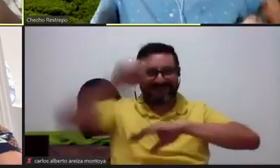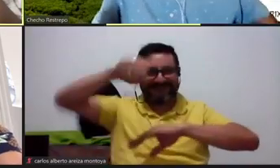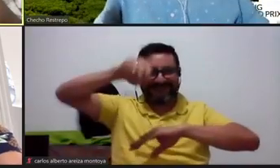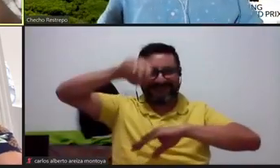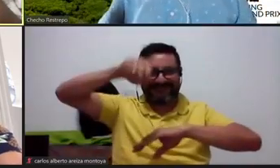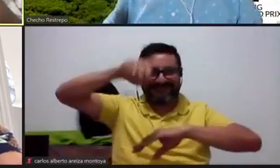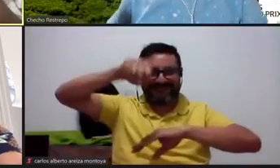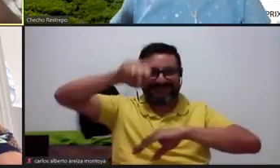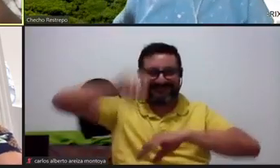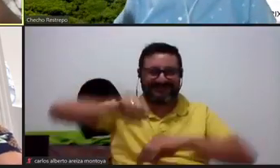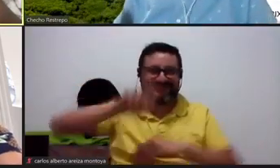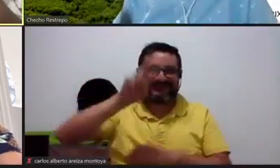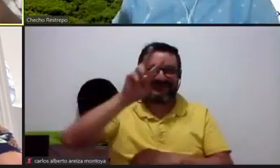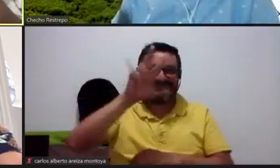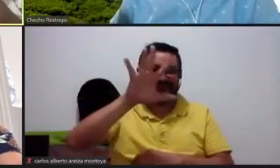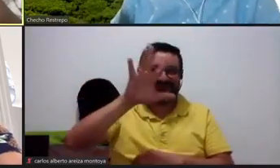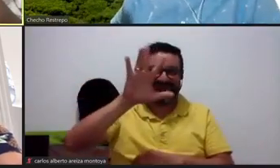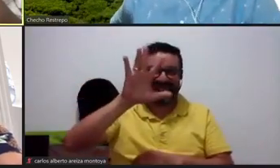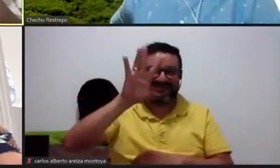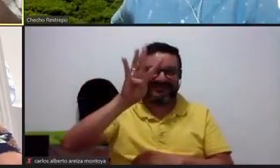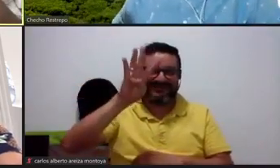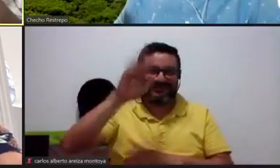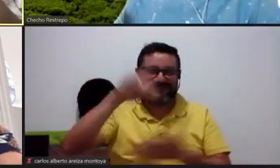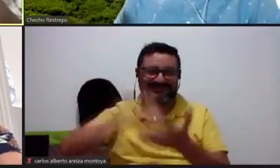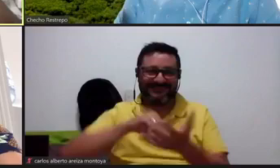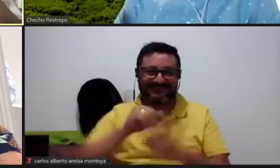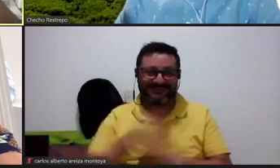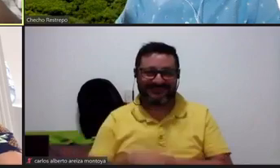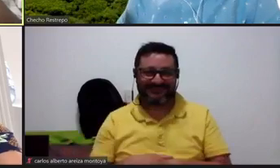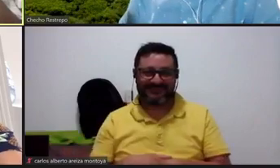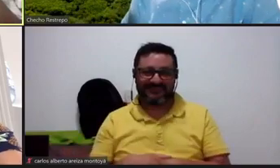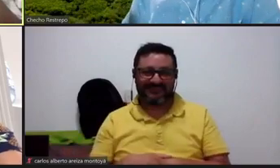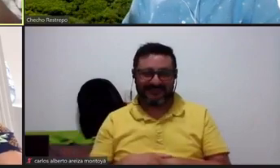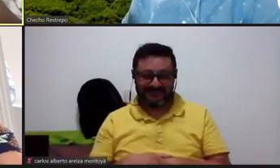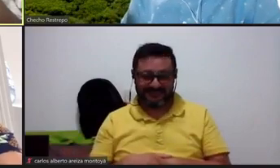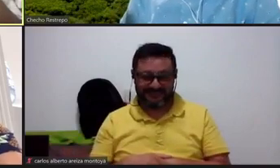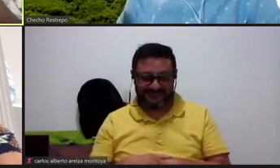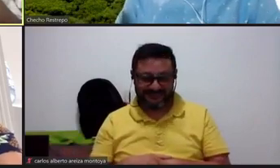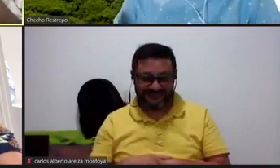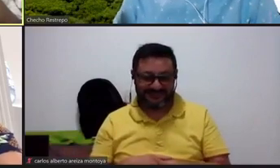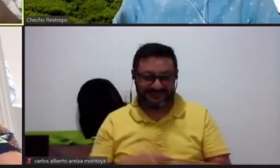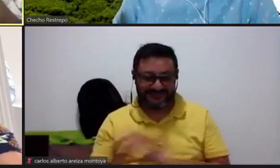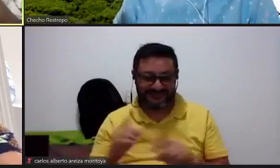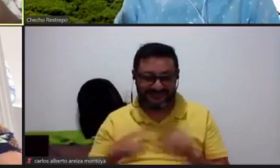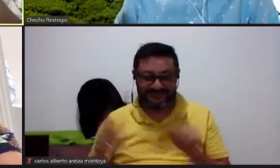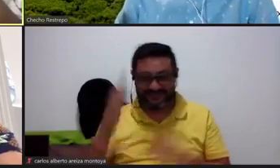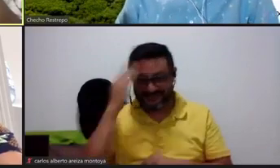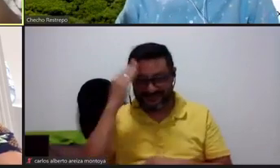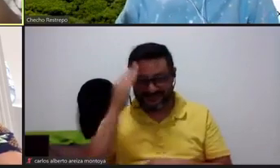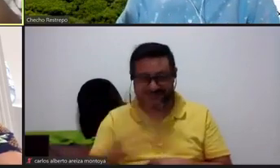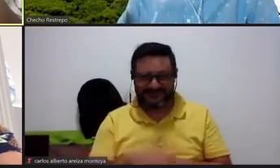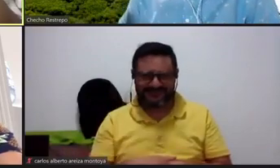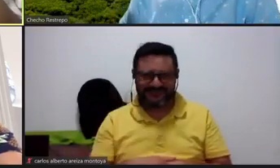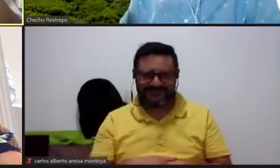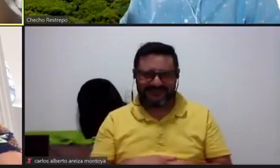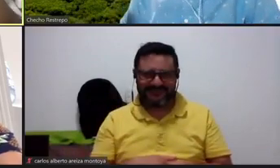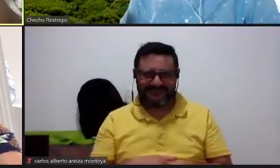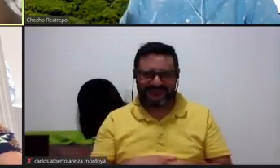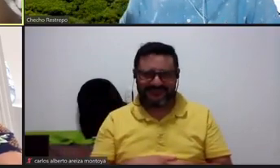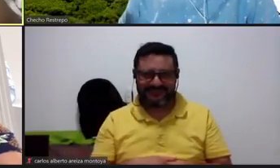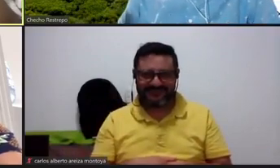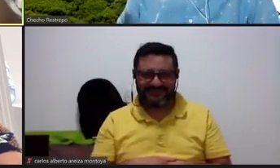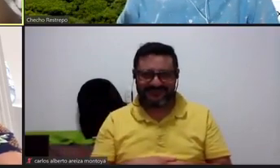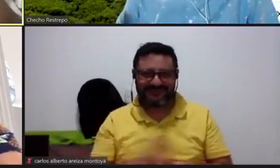57.000. Yo la cuenta no la llevo, o sea, la verdad no la llevo. Pero nosotros, en la